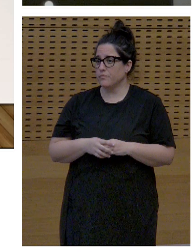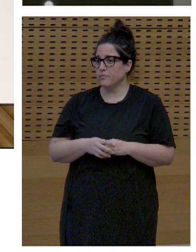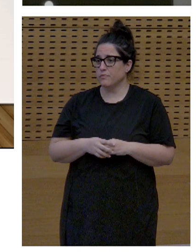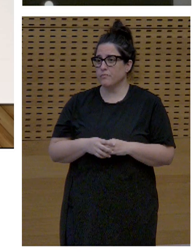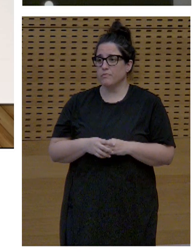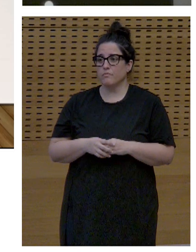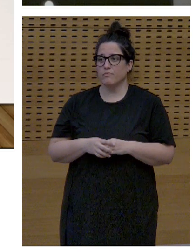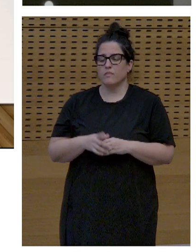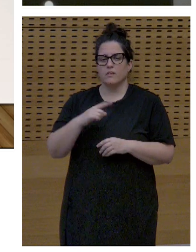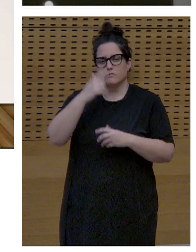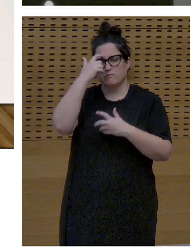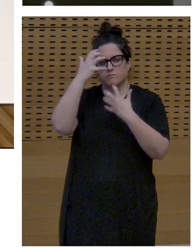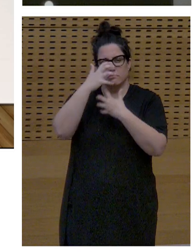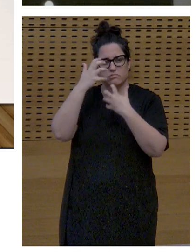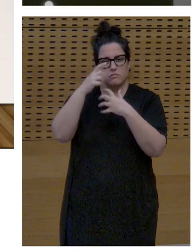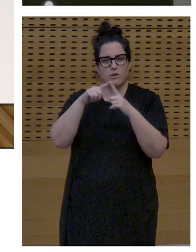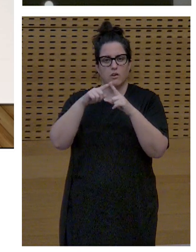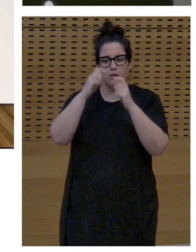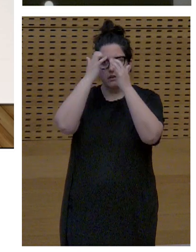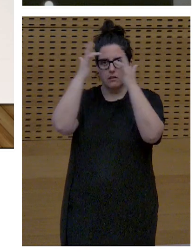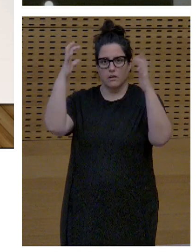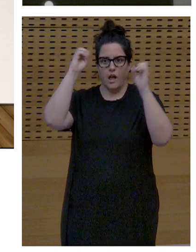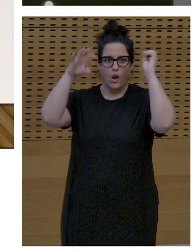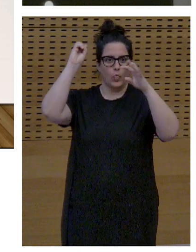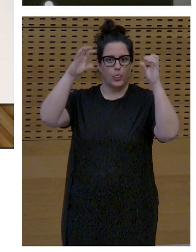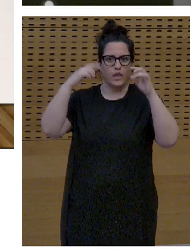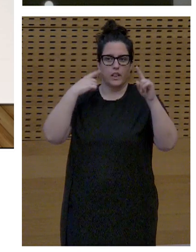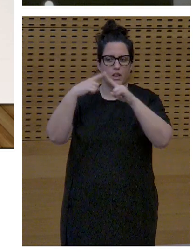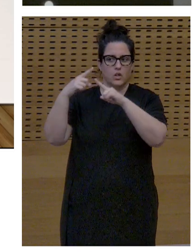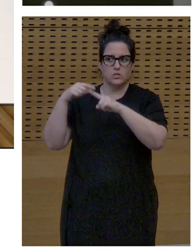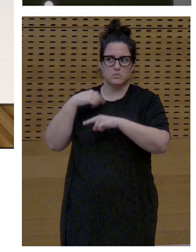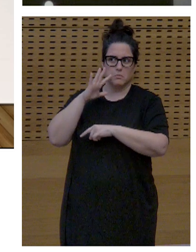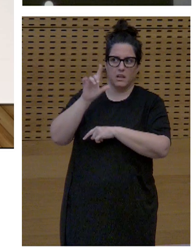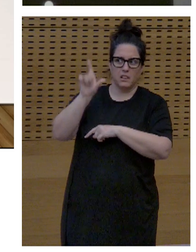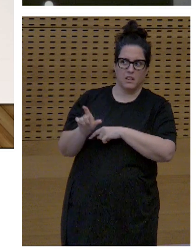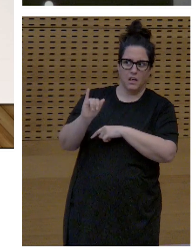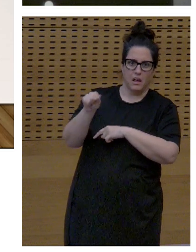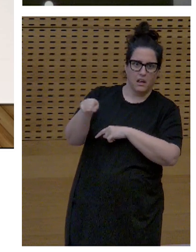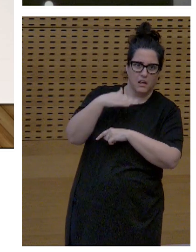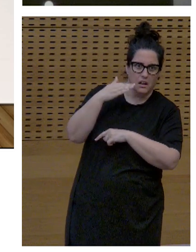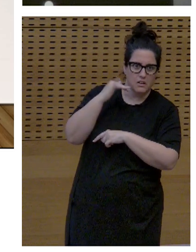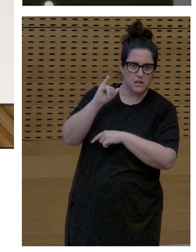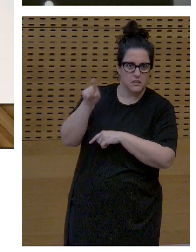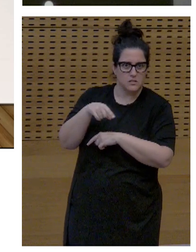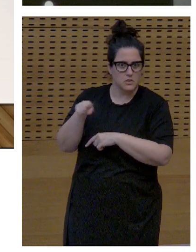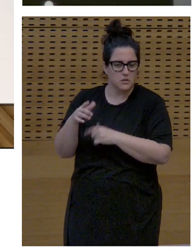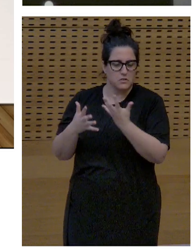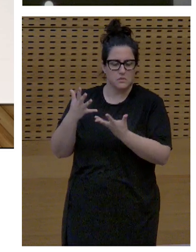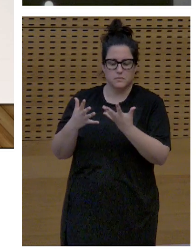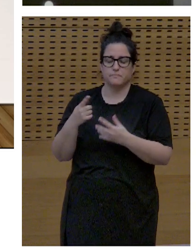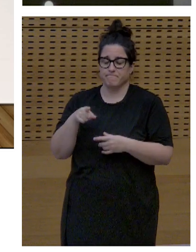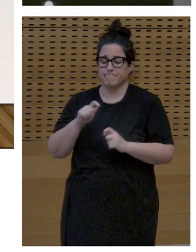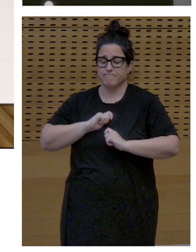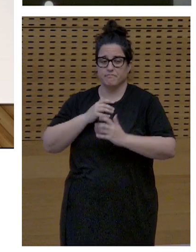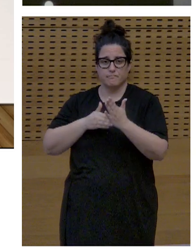esa confusión o esas alucinaciones que tengo alguna vez, que me parece que hay algo en la habitación. Y,